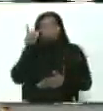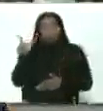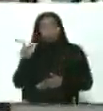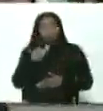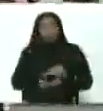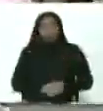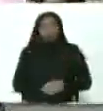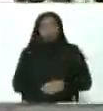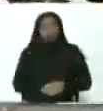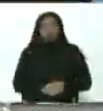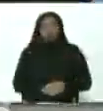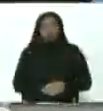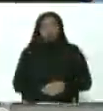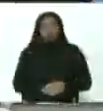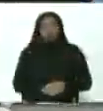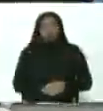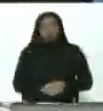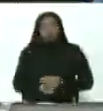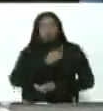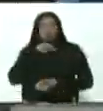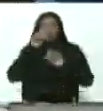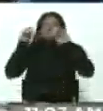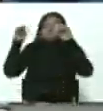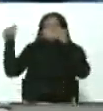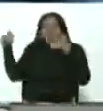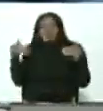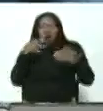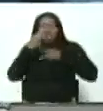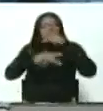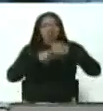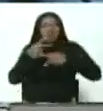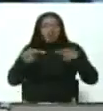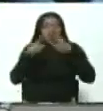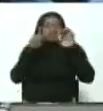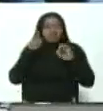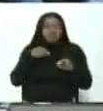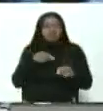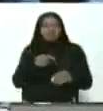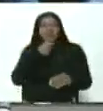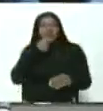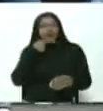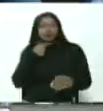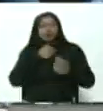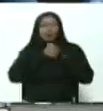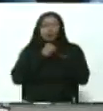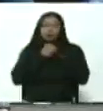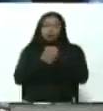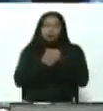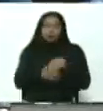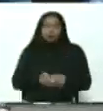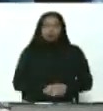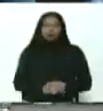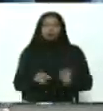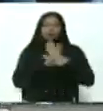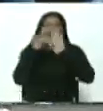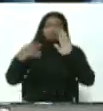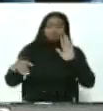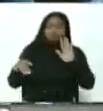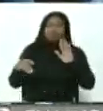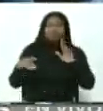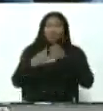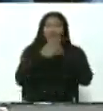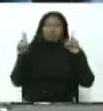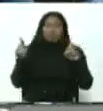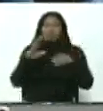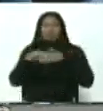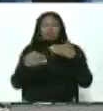de Venezuela nos convocó a un proceso hermoso, amoroso, democrático, que